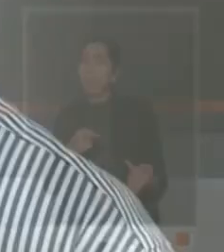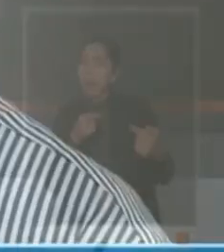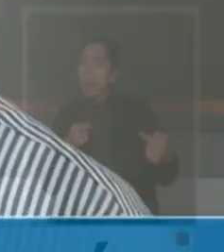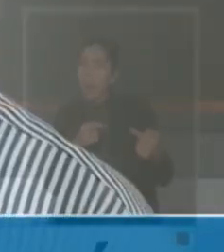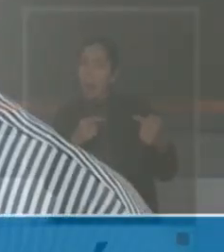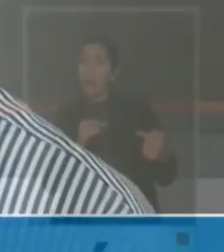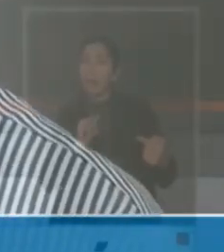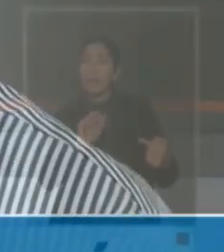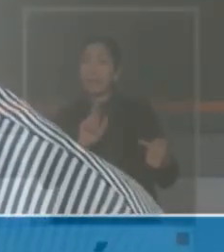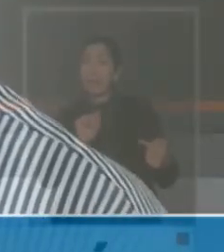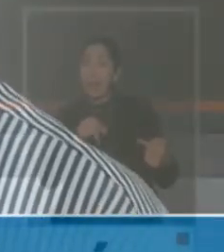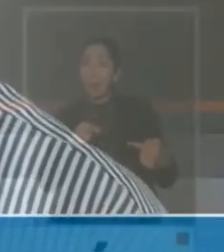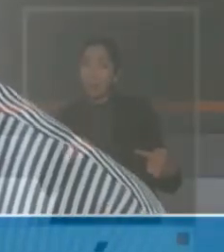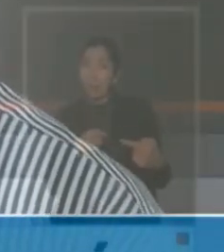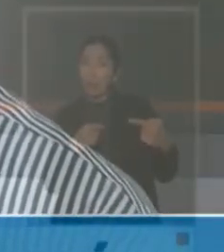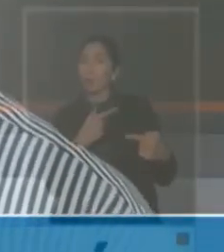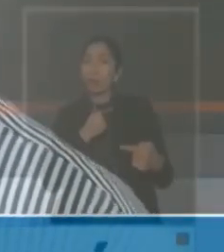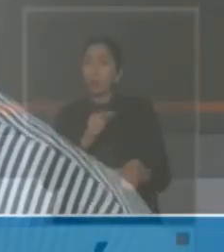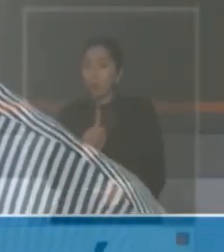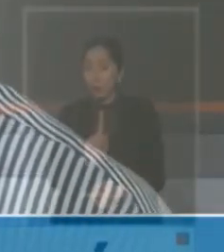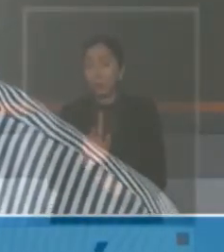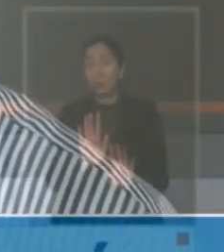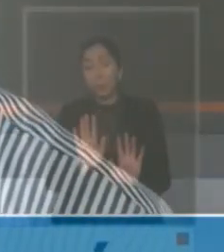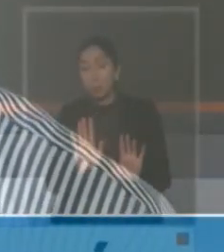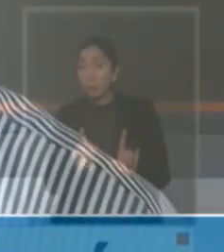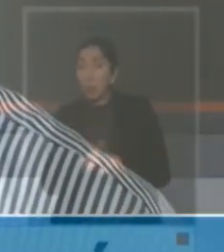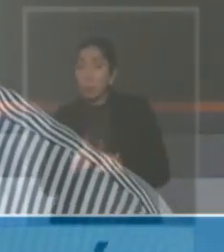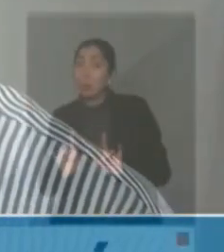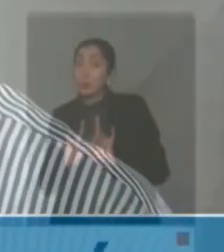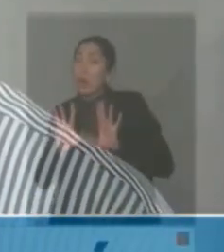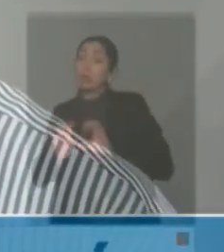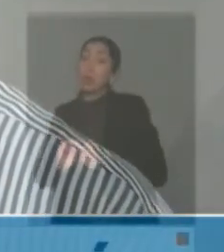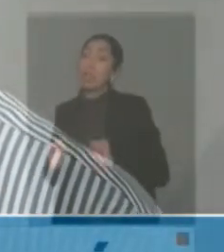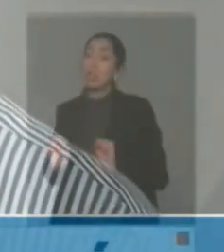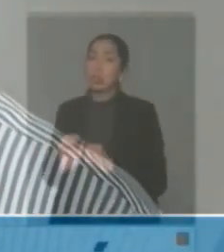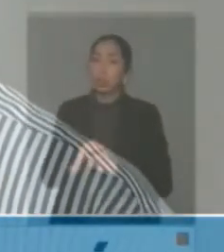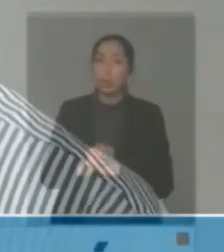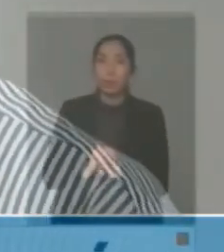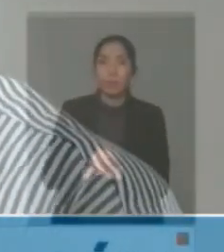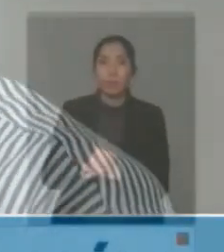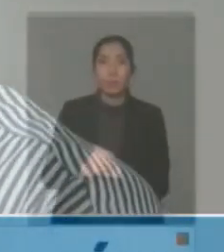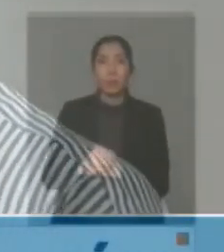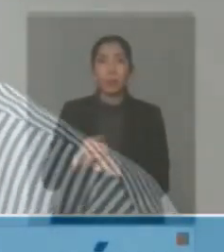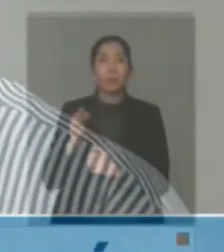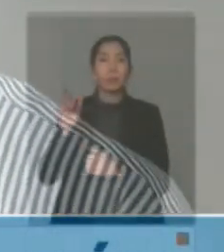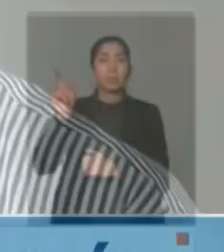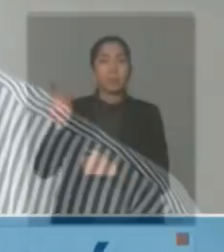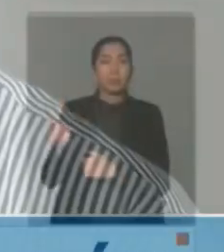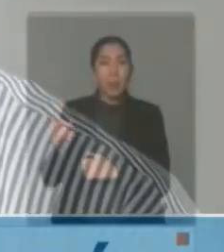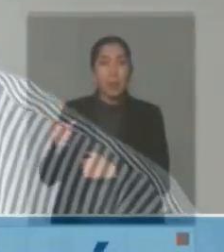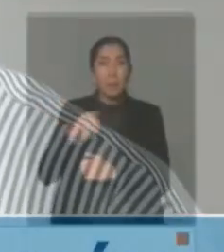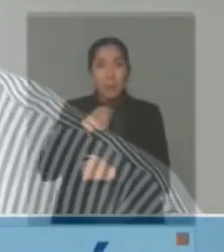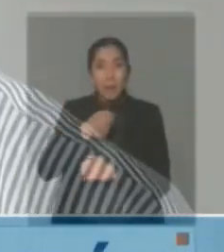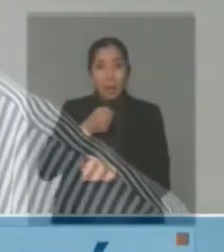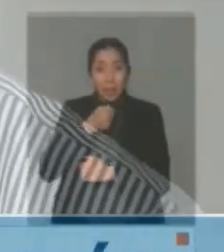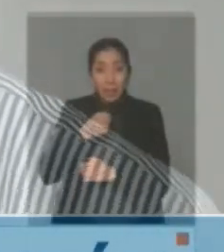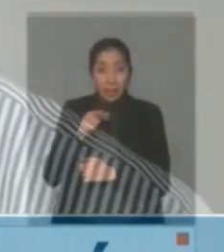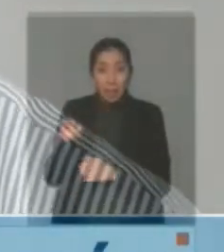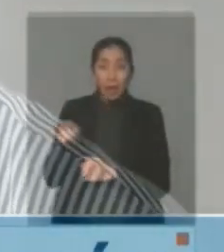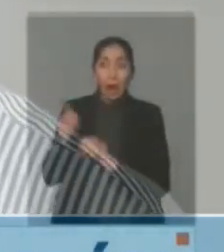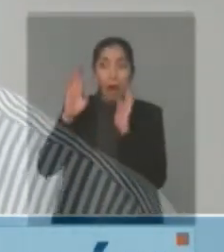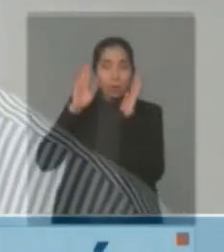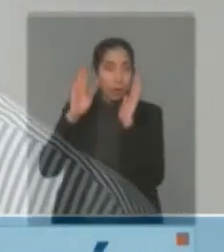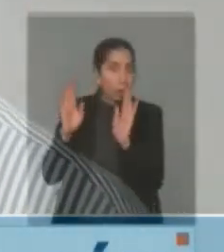Estados Unidos e Irán, y luego los ataques de gran alcance y envergadura en el territorio iraní tuvieron como